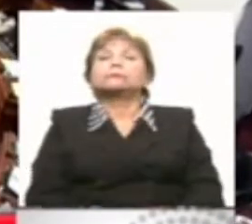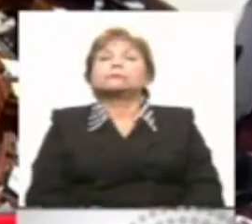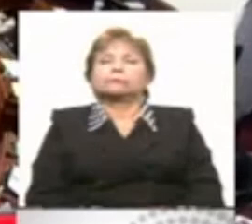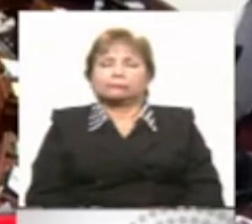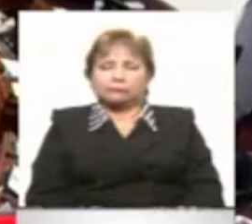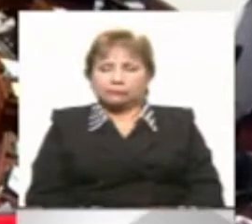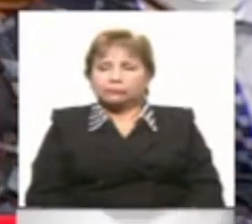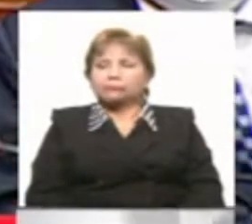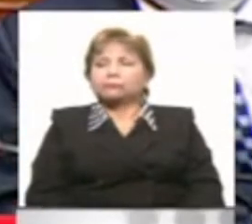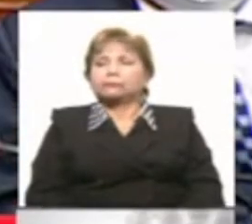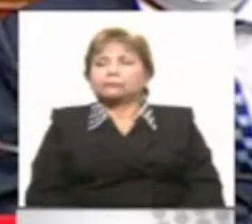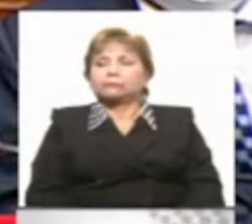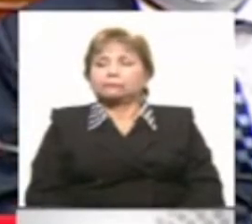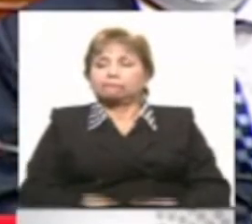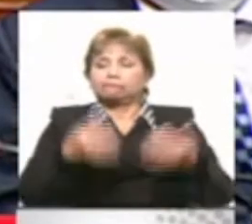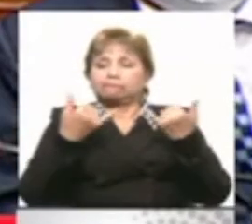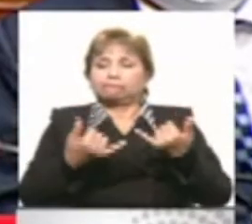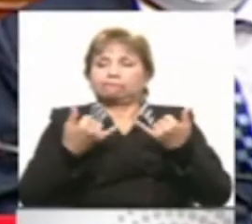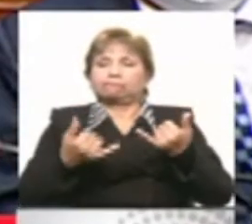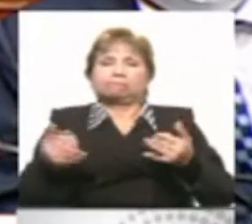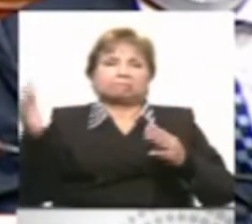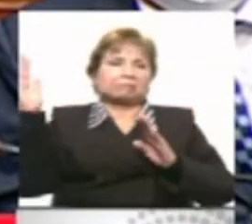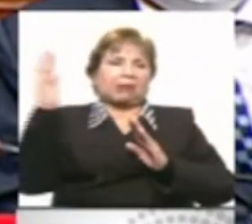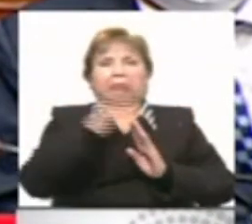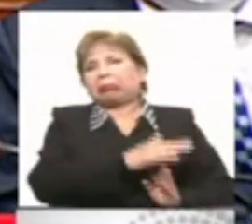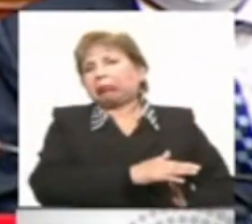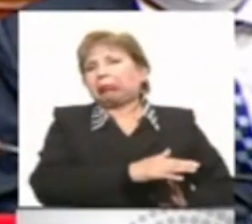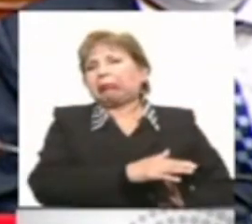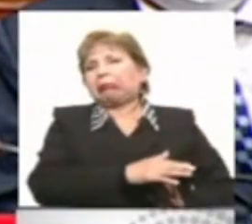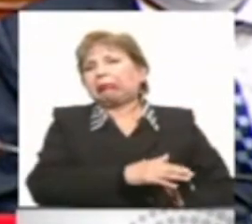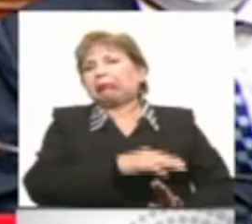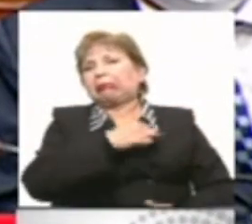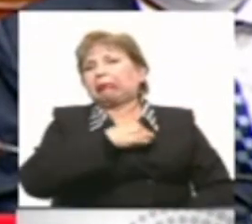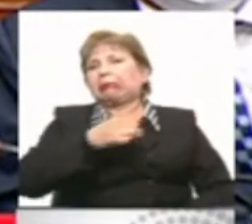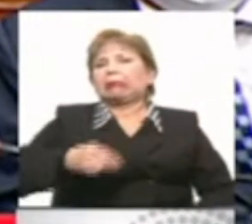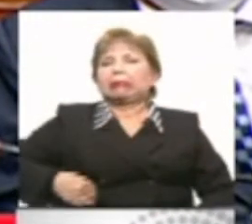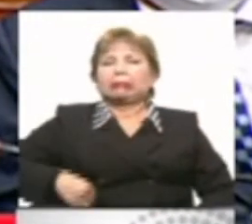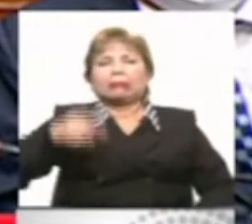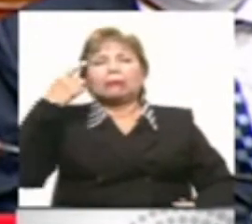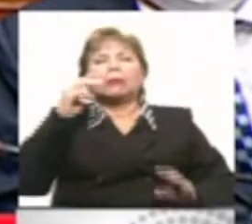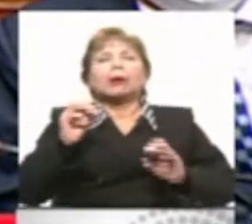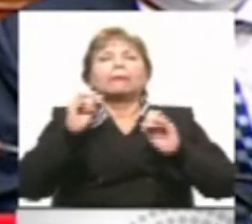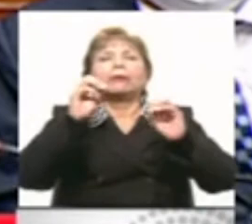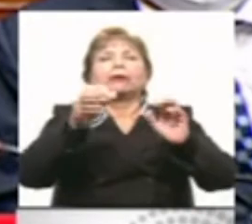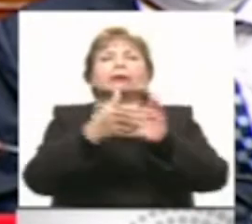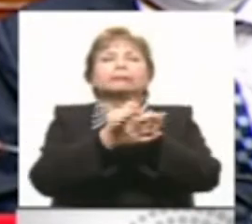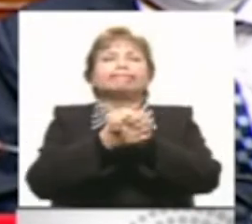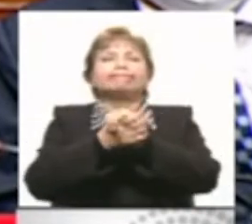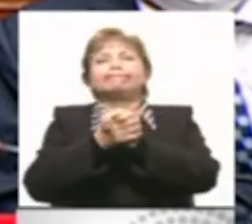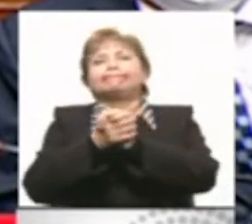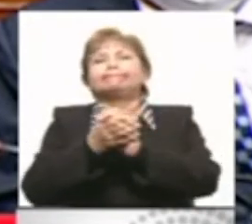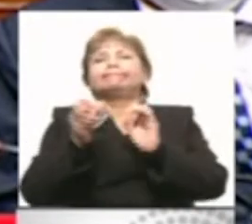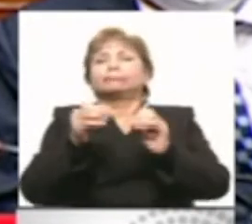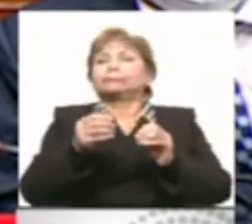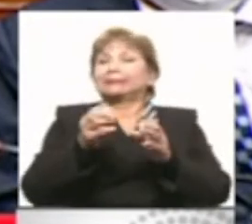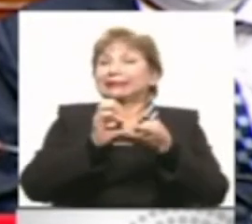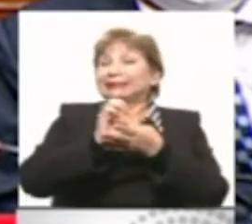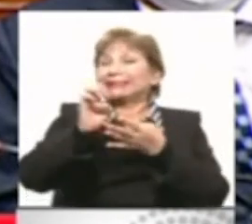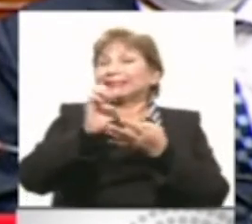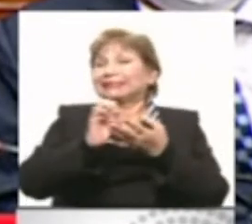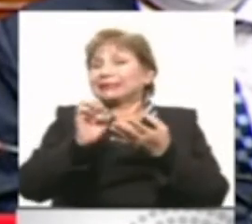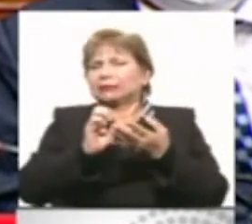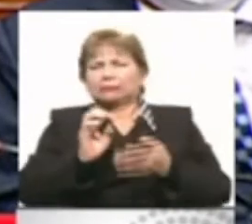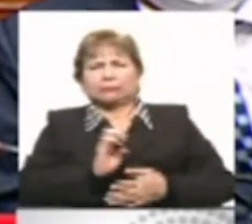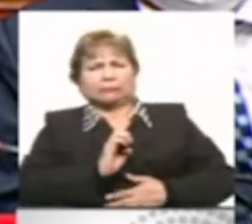Mis 30 segundos, señora presidenta. Hoy quieren tumbarse a los ministros para poner a sus aliados. Es una estrategia